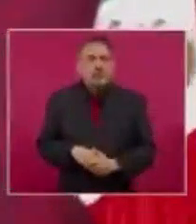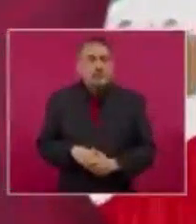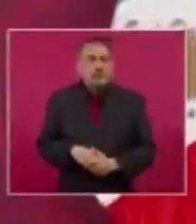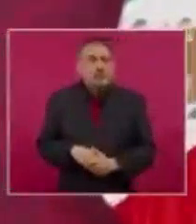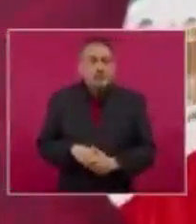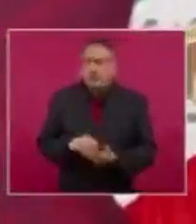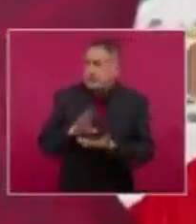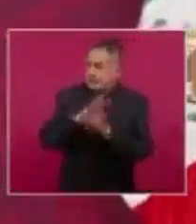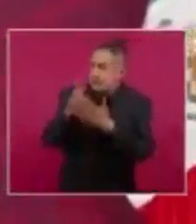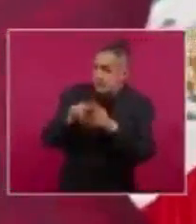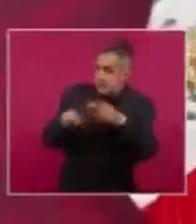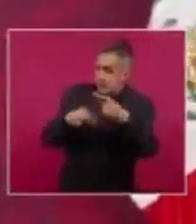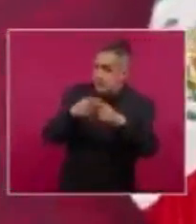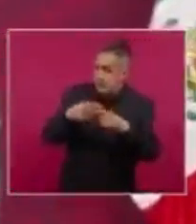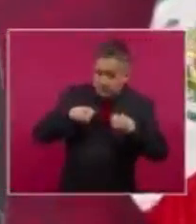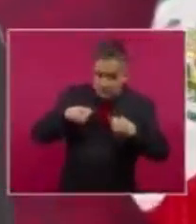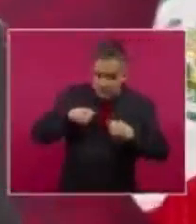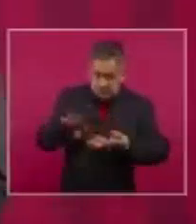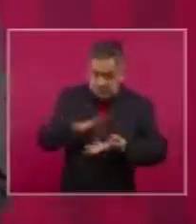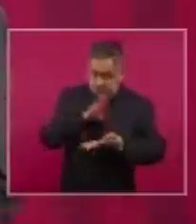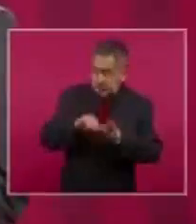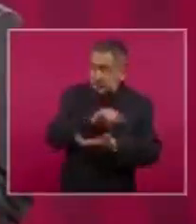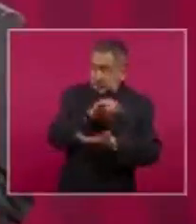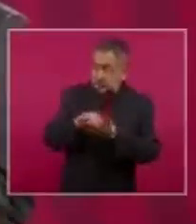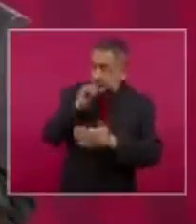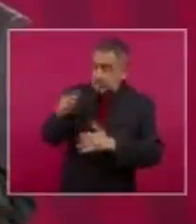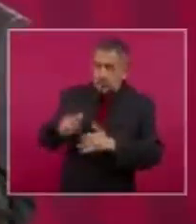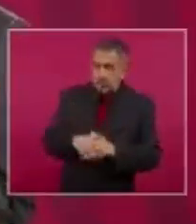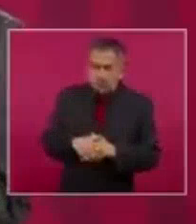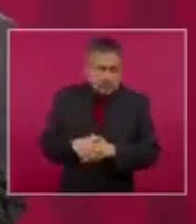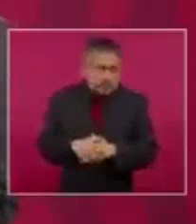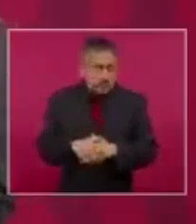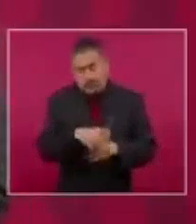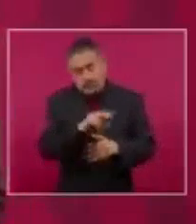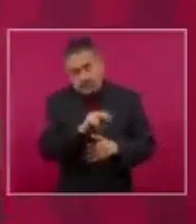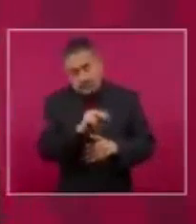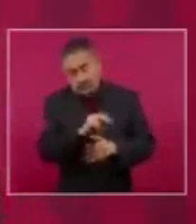¿No vas a ir a mi boda? Le digo, no,